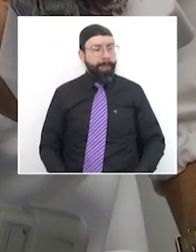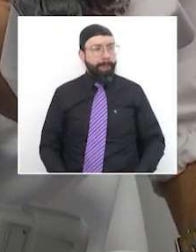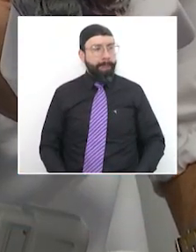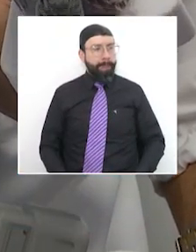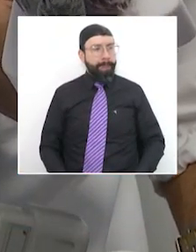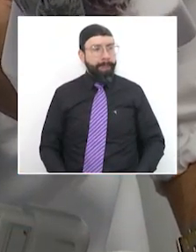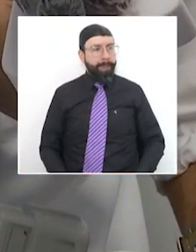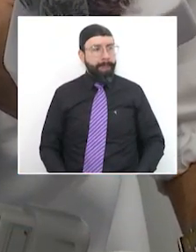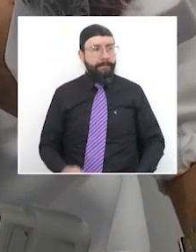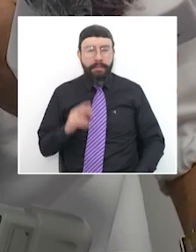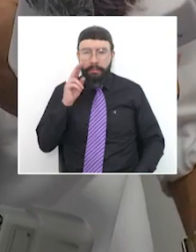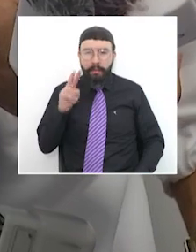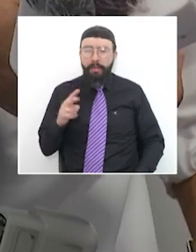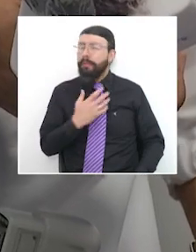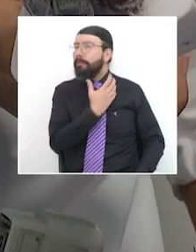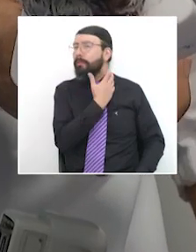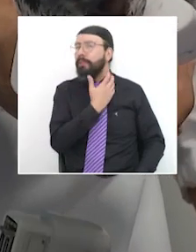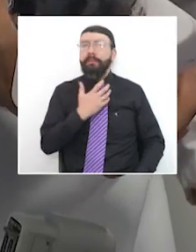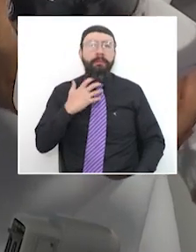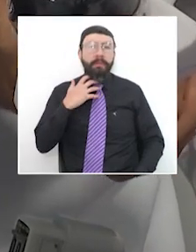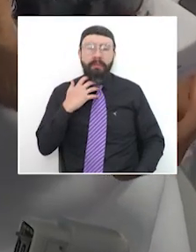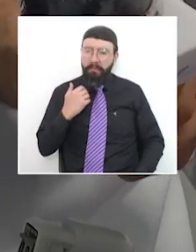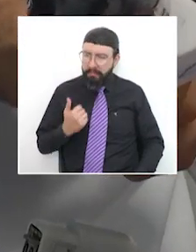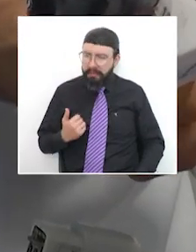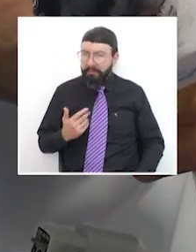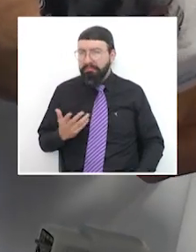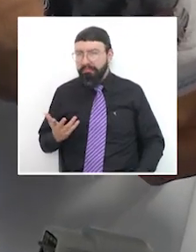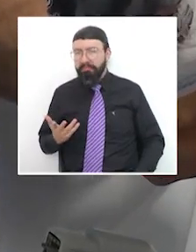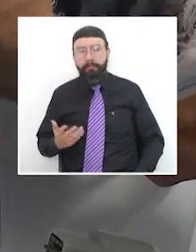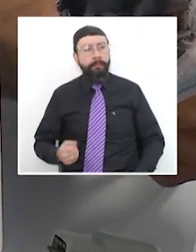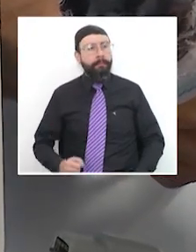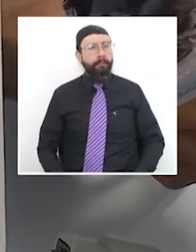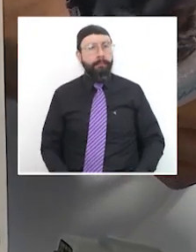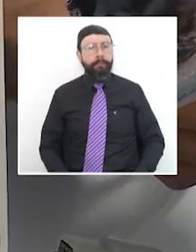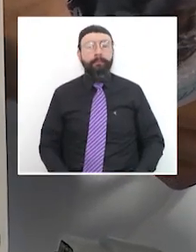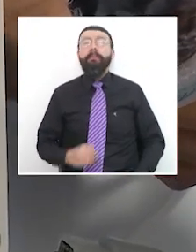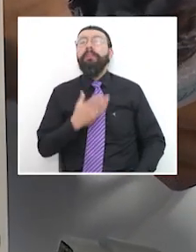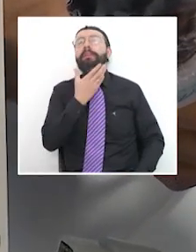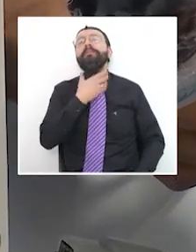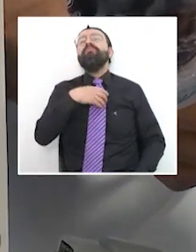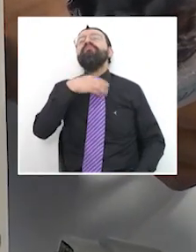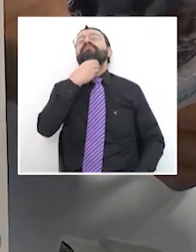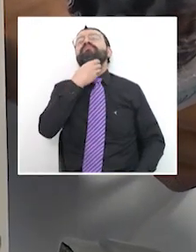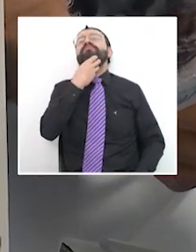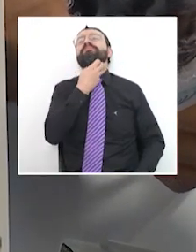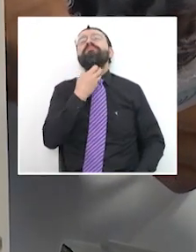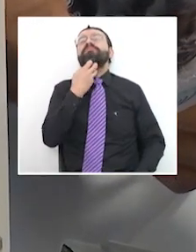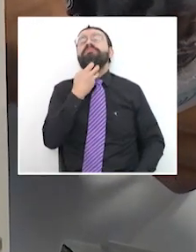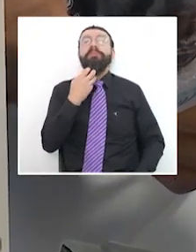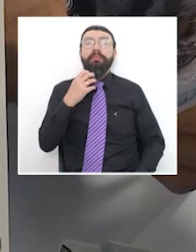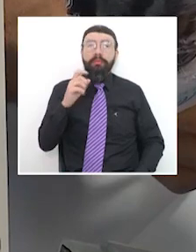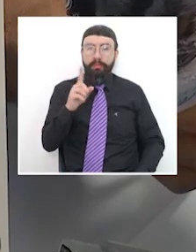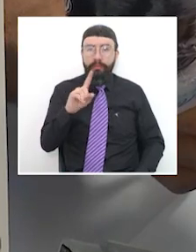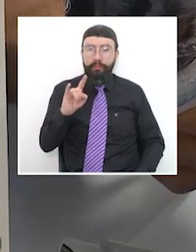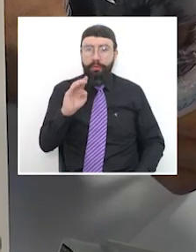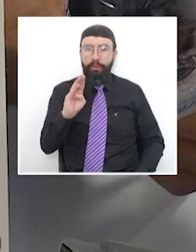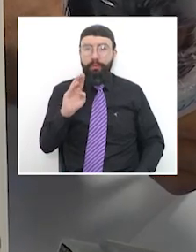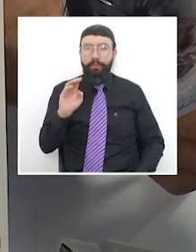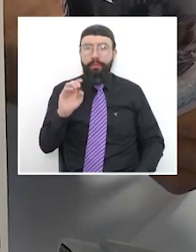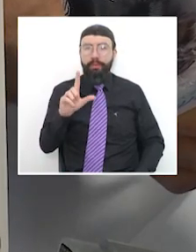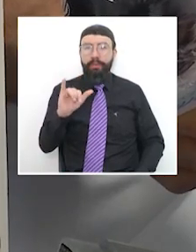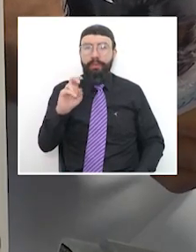Está muy bien, miramos la otra. Las glándulas sublinguales, son muy frecuentes los